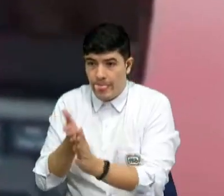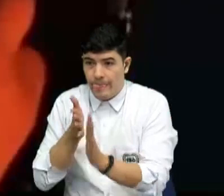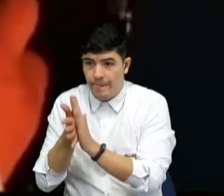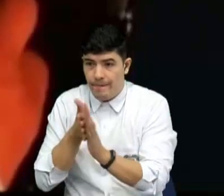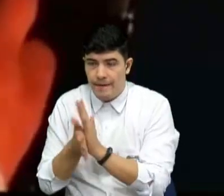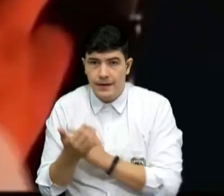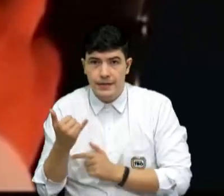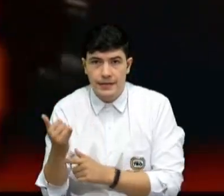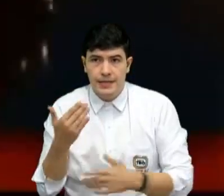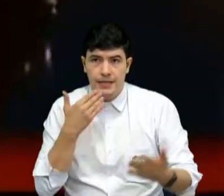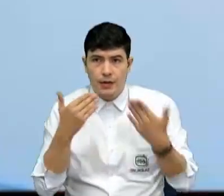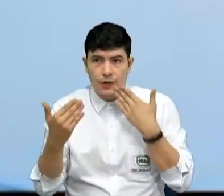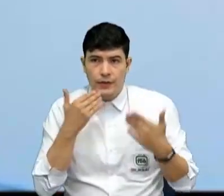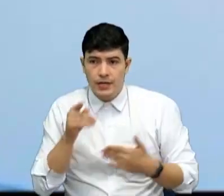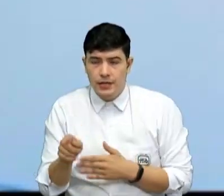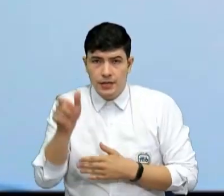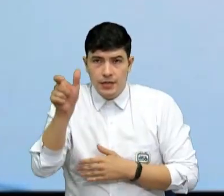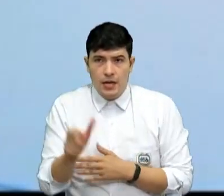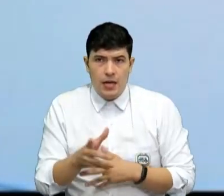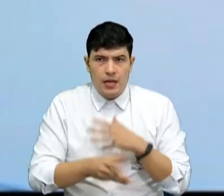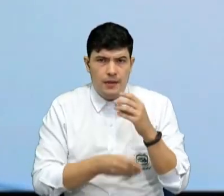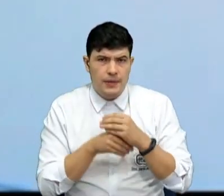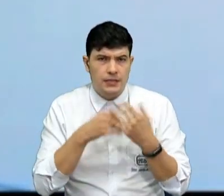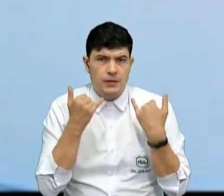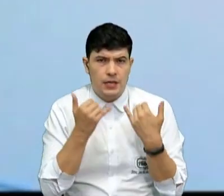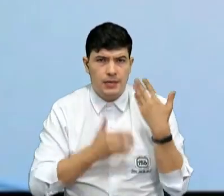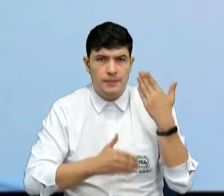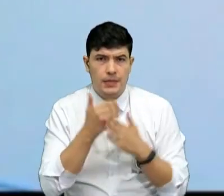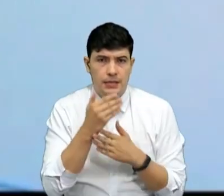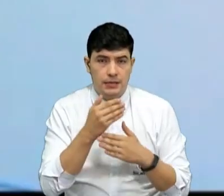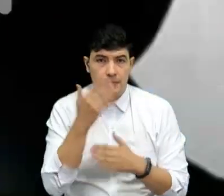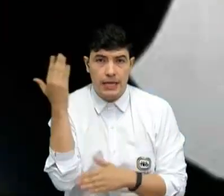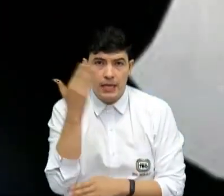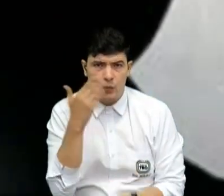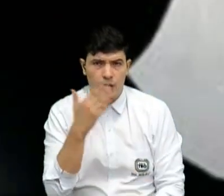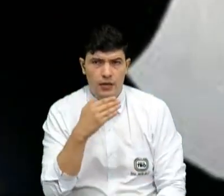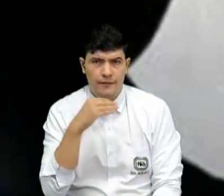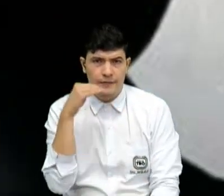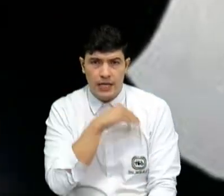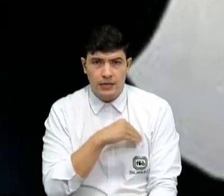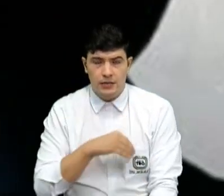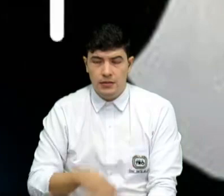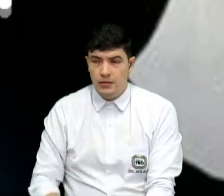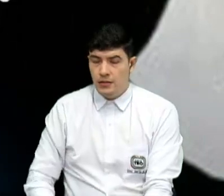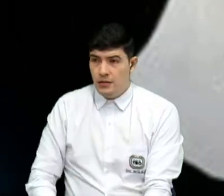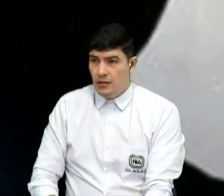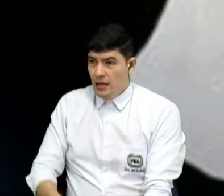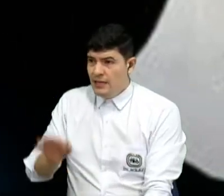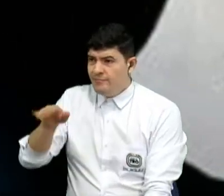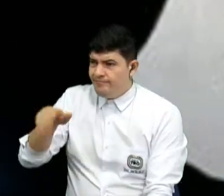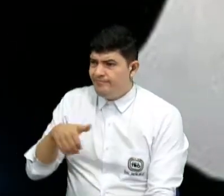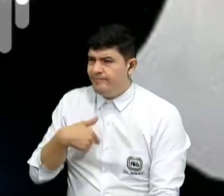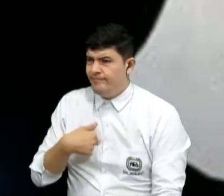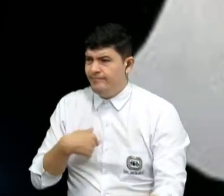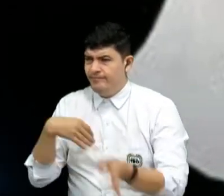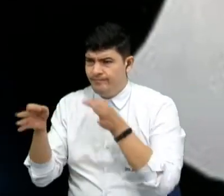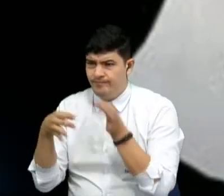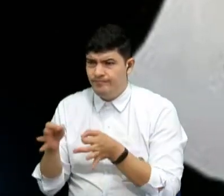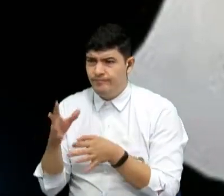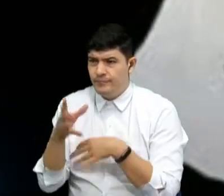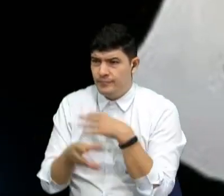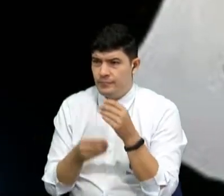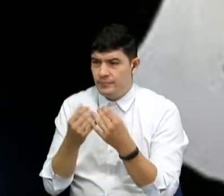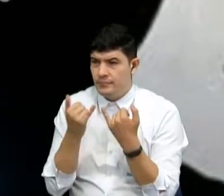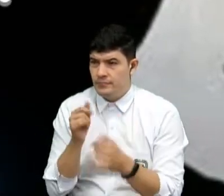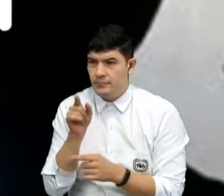quizás confianza en el posible estafado, empieza una verdadera película. Entonces, como le estaba explicando, Orlando, ¿sí? Adicional a lo